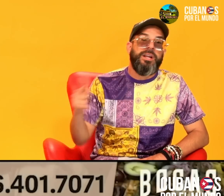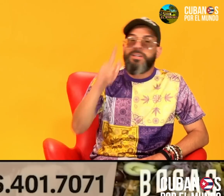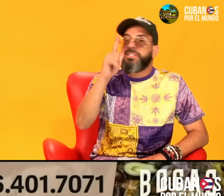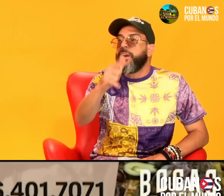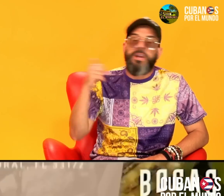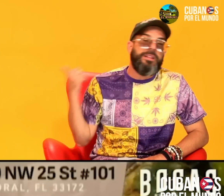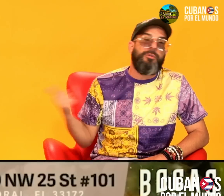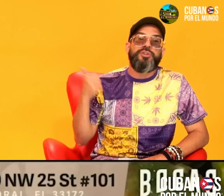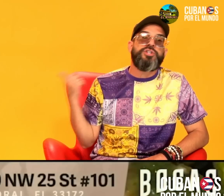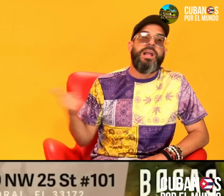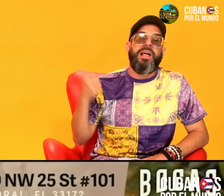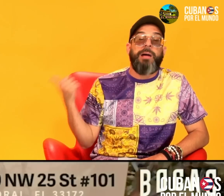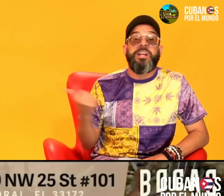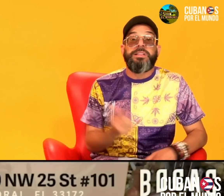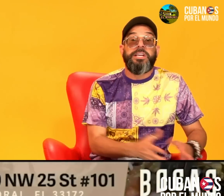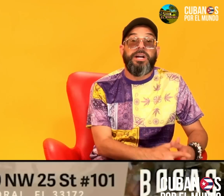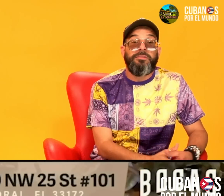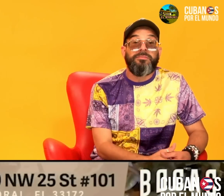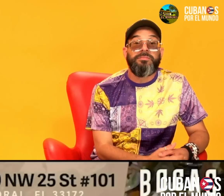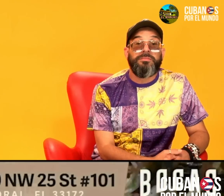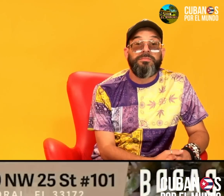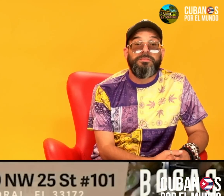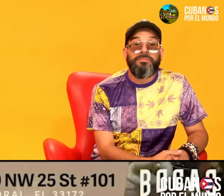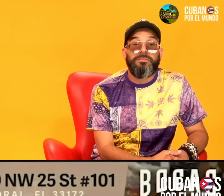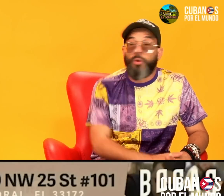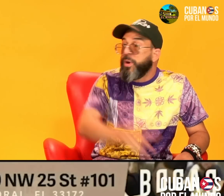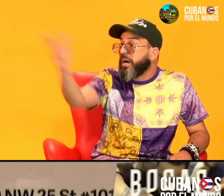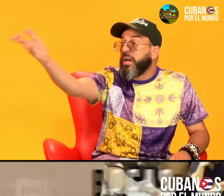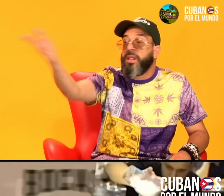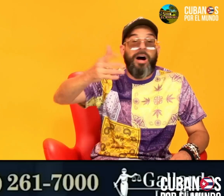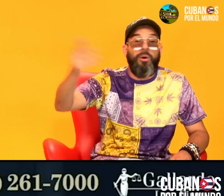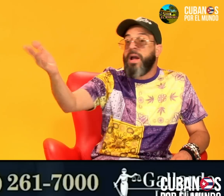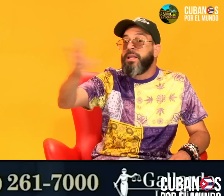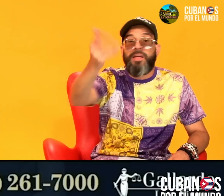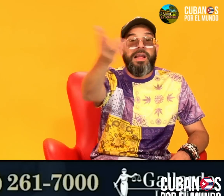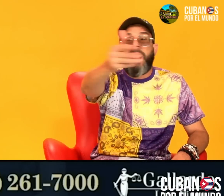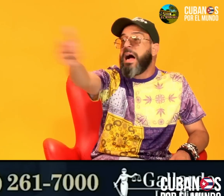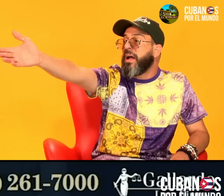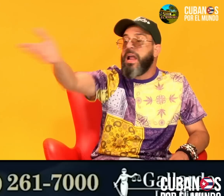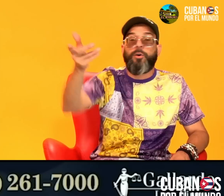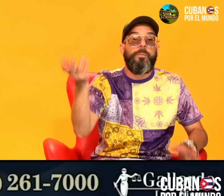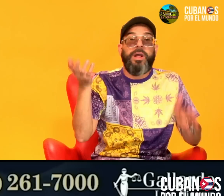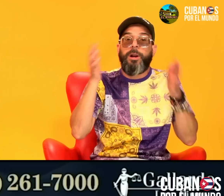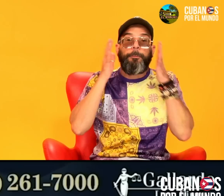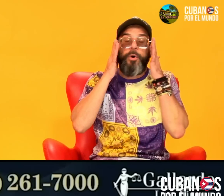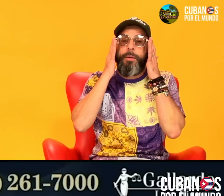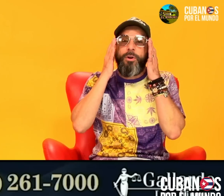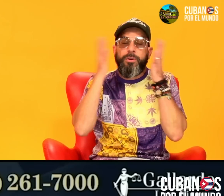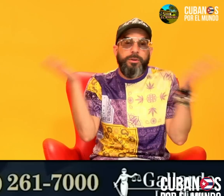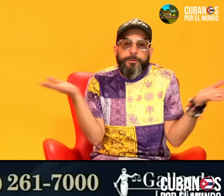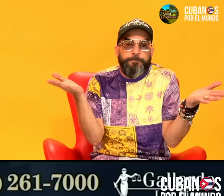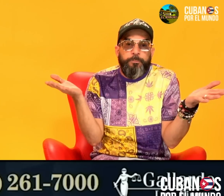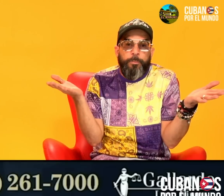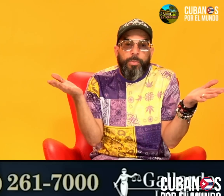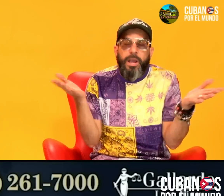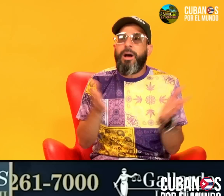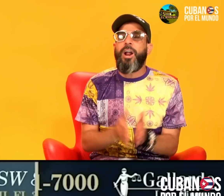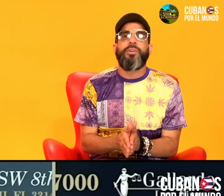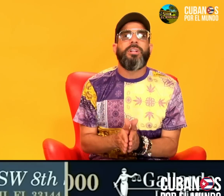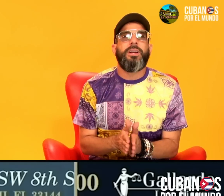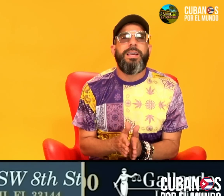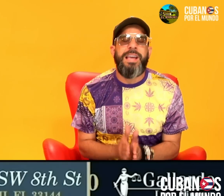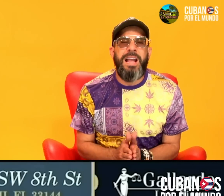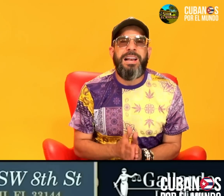quisiste servir de vocera de la mentira? Te hubieras quedado ahí de delegada en la Cumbre de los Pueblos. A